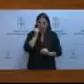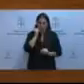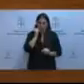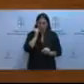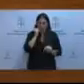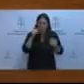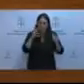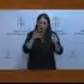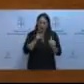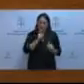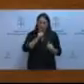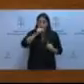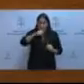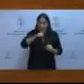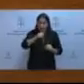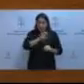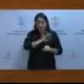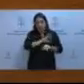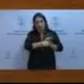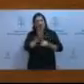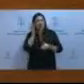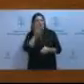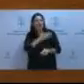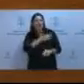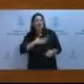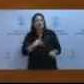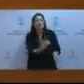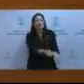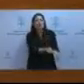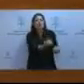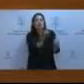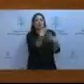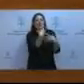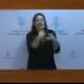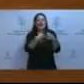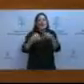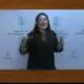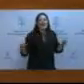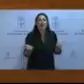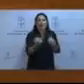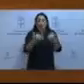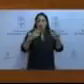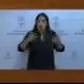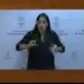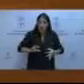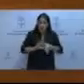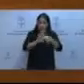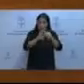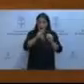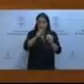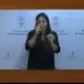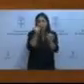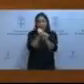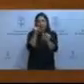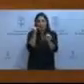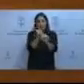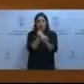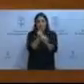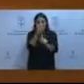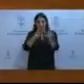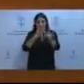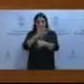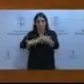Hoy queremos conocer, señora consejera, su línea de acción en lo que tiene que ver con el cumplimiento de los derechos laborales de